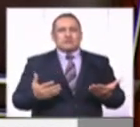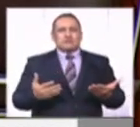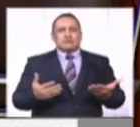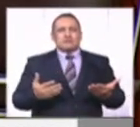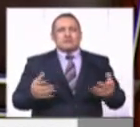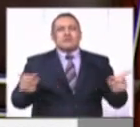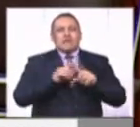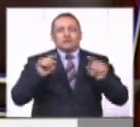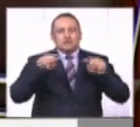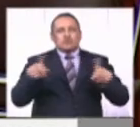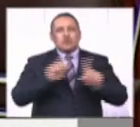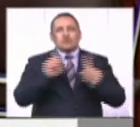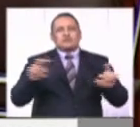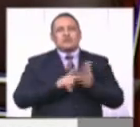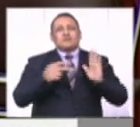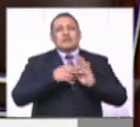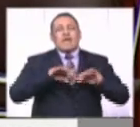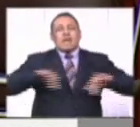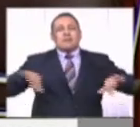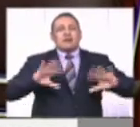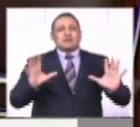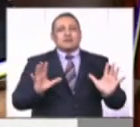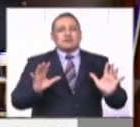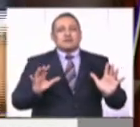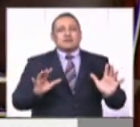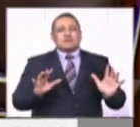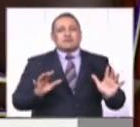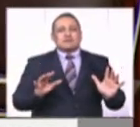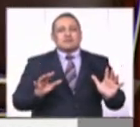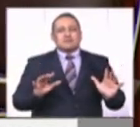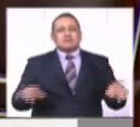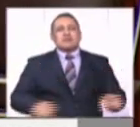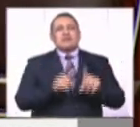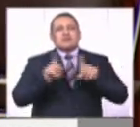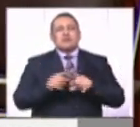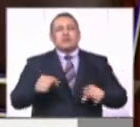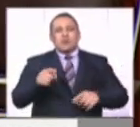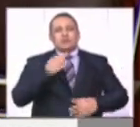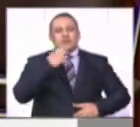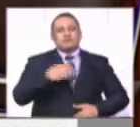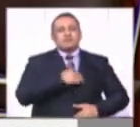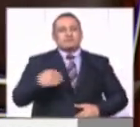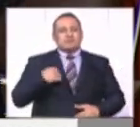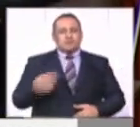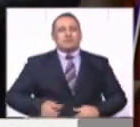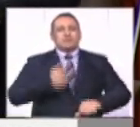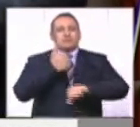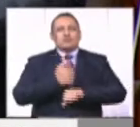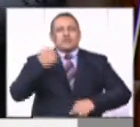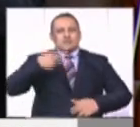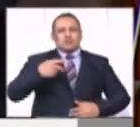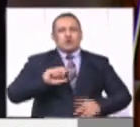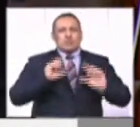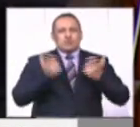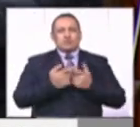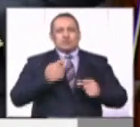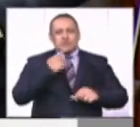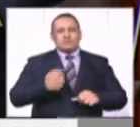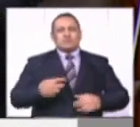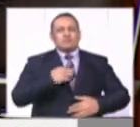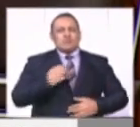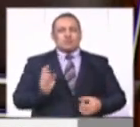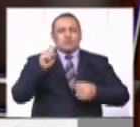y eso De ninguna manera y aparte cuando era miembro titular en la subcomisión de acusaciones